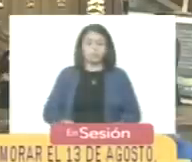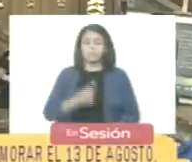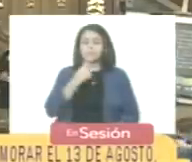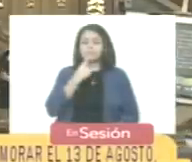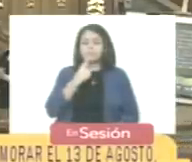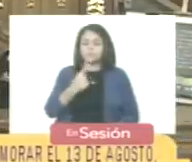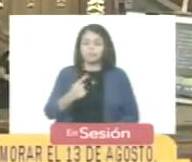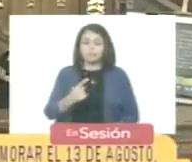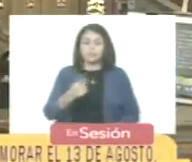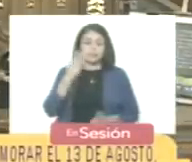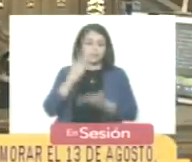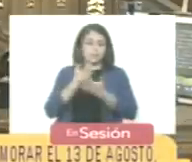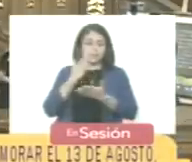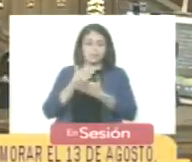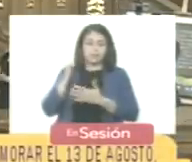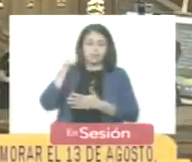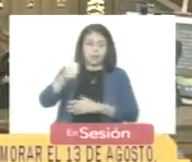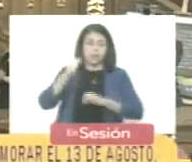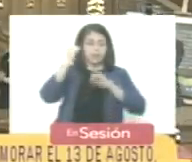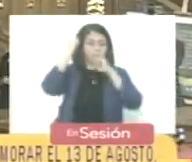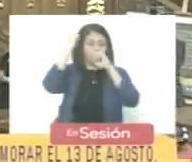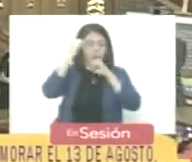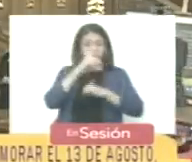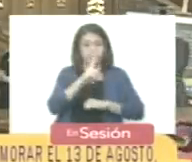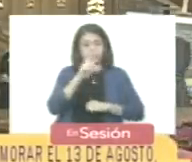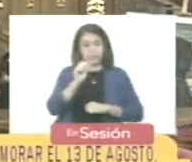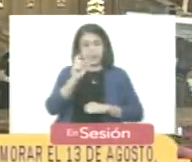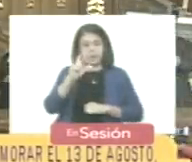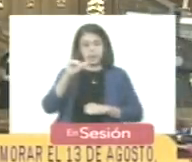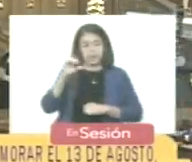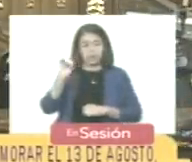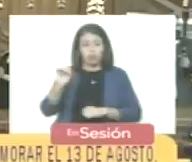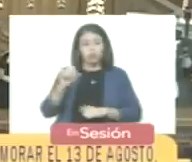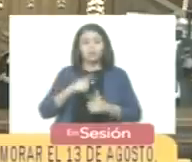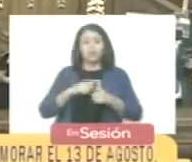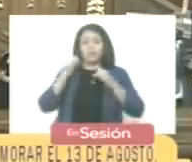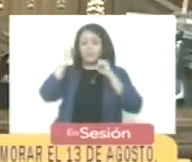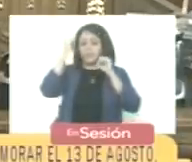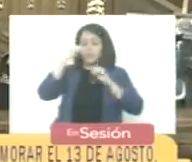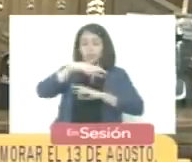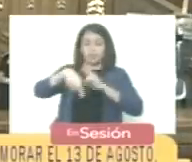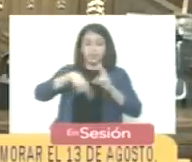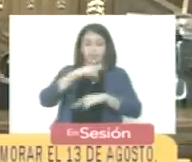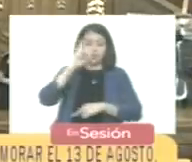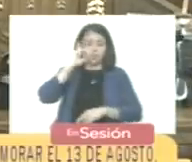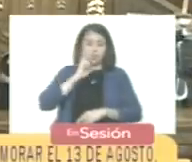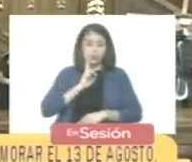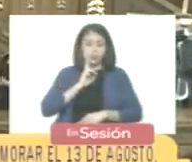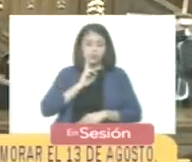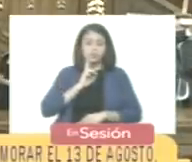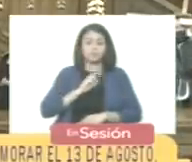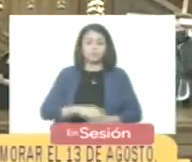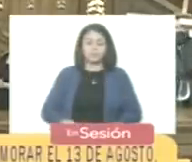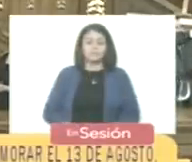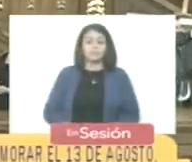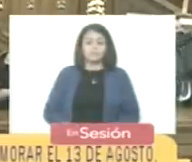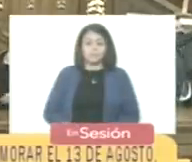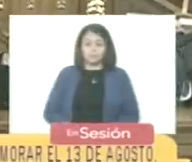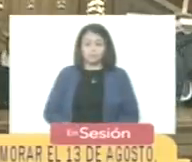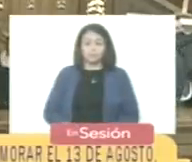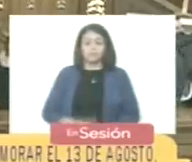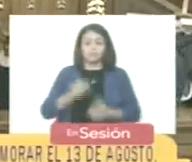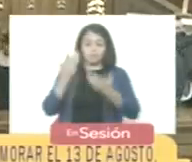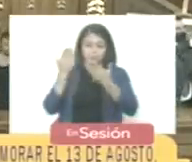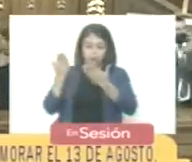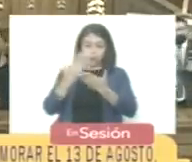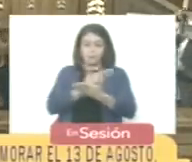decimos por siempre que viva Darío Vivas y que viva la Revolución Bolivariana. Y con la venia suya